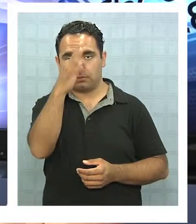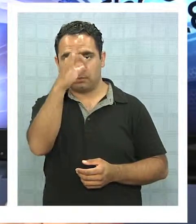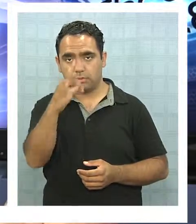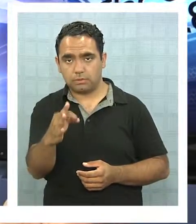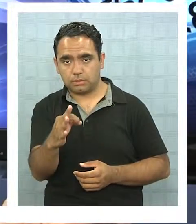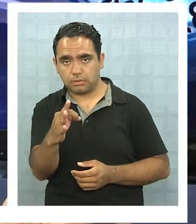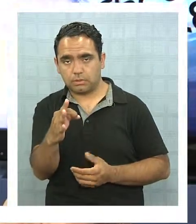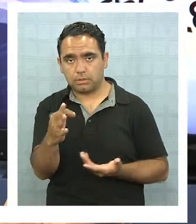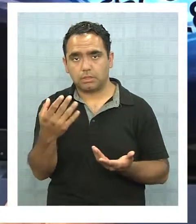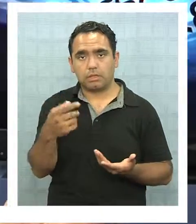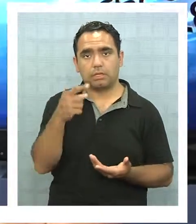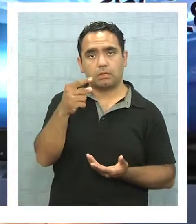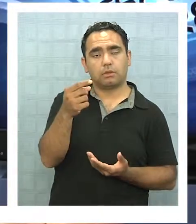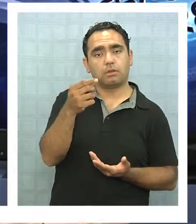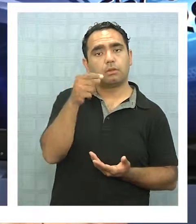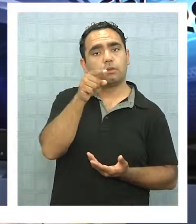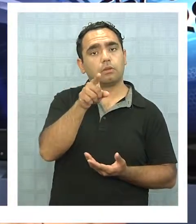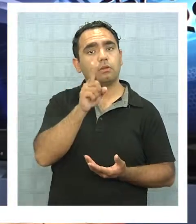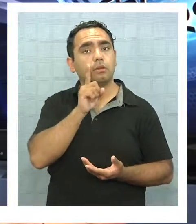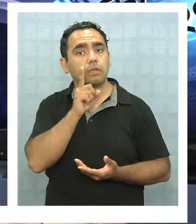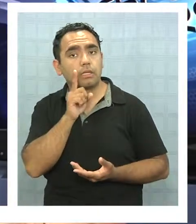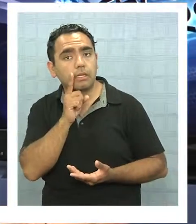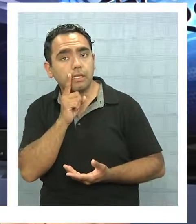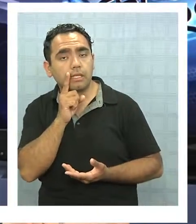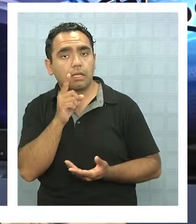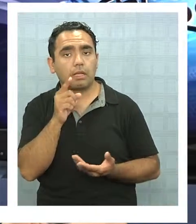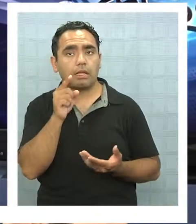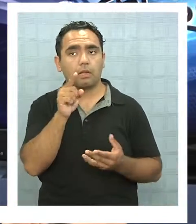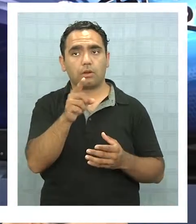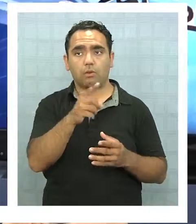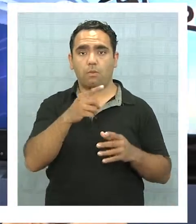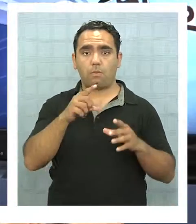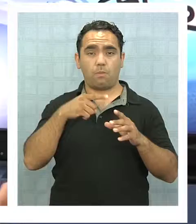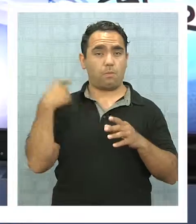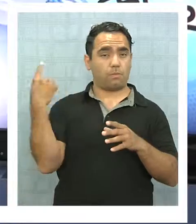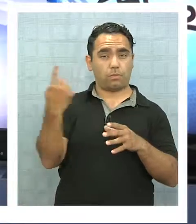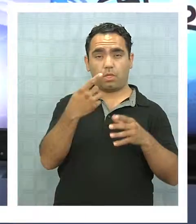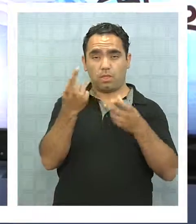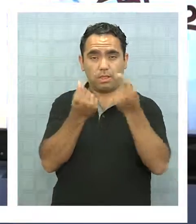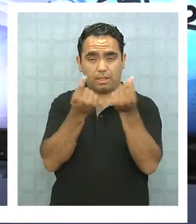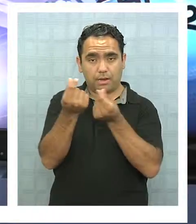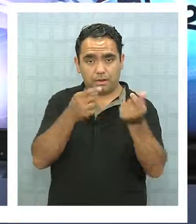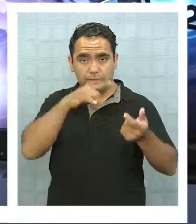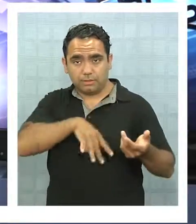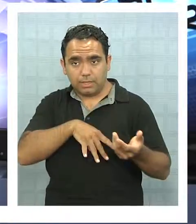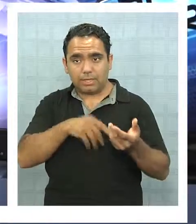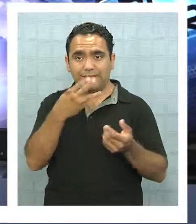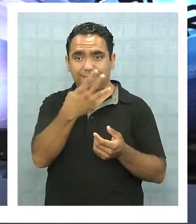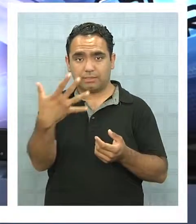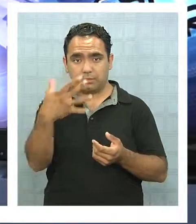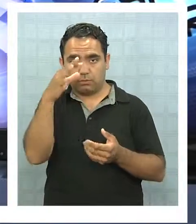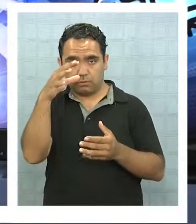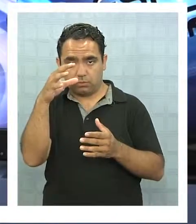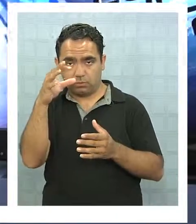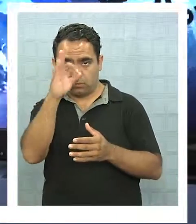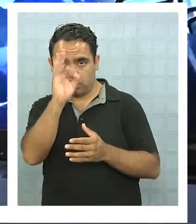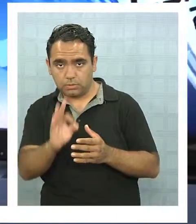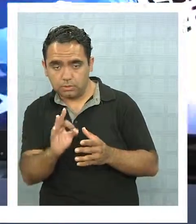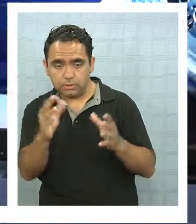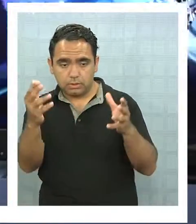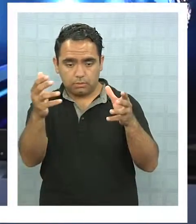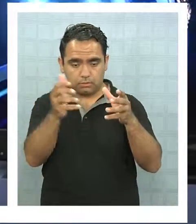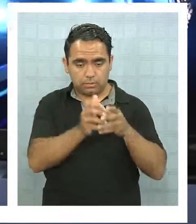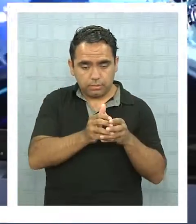Interno Bruto. 35%. Esas son cifras del Banco Central. Sí. En cambio, el excedente de